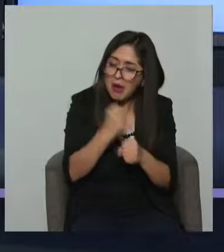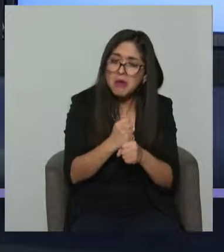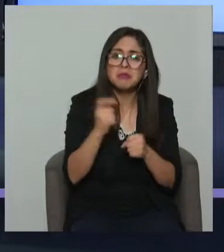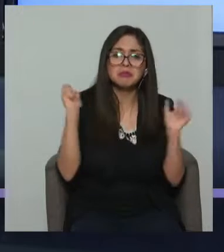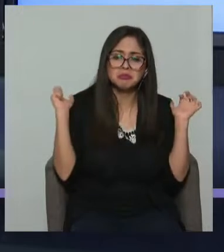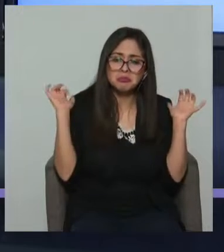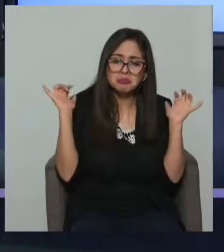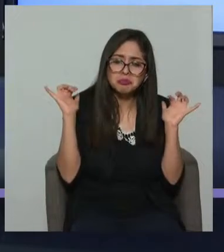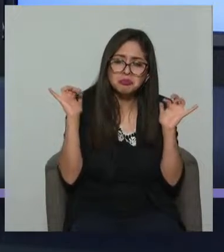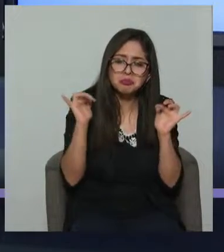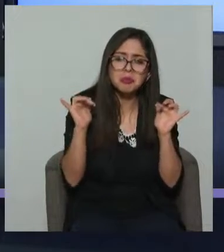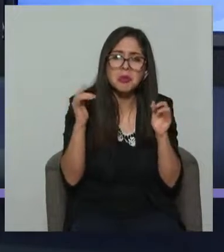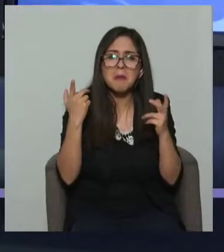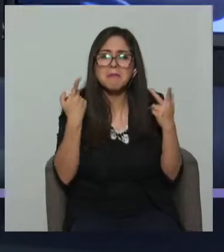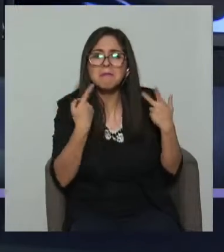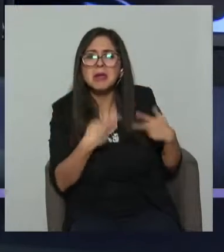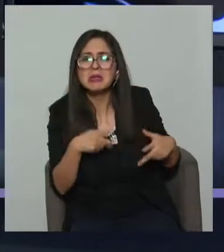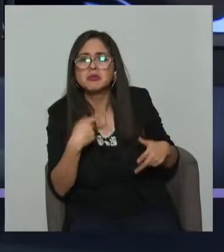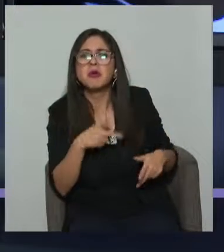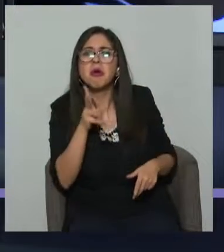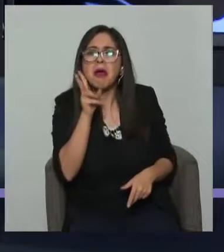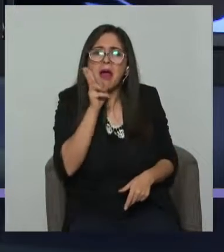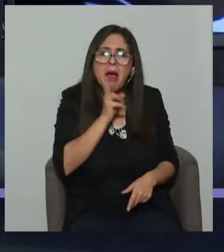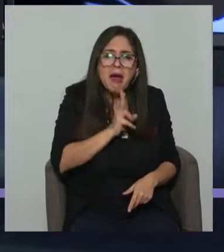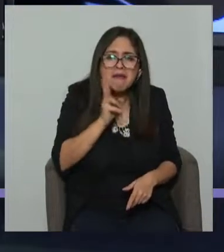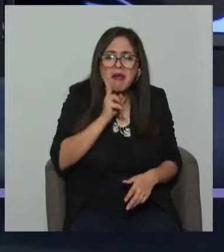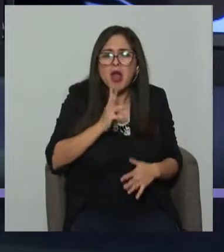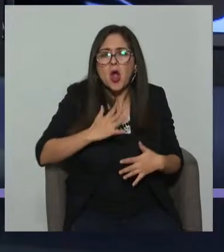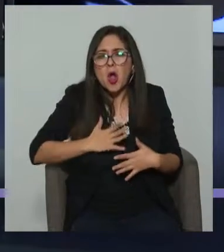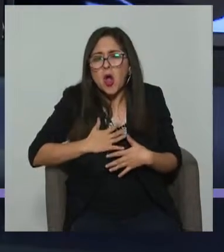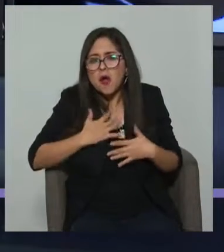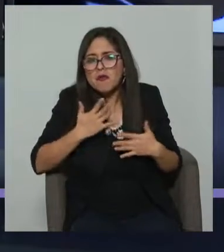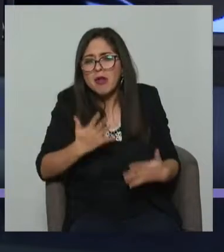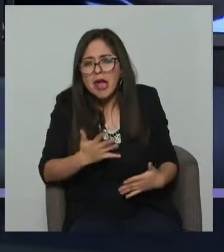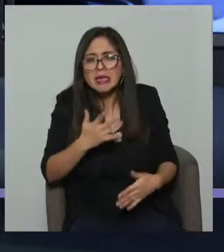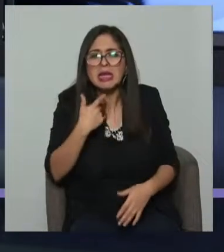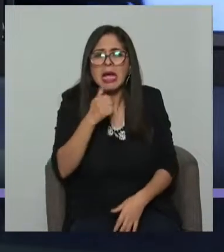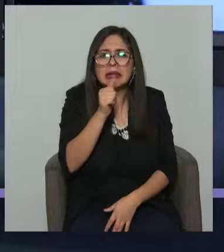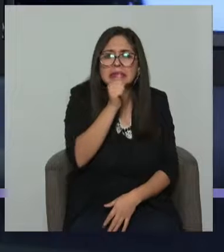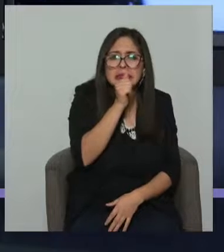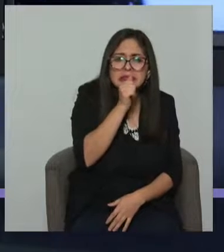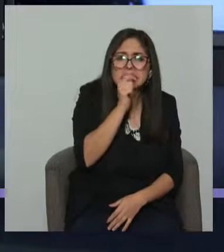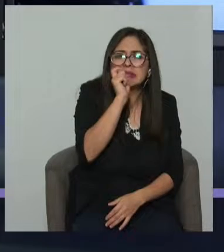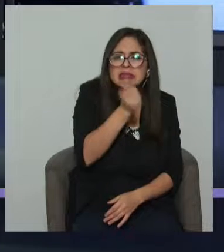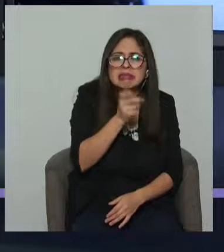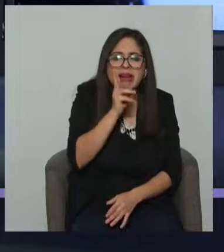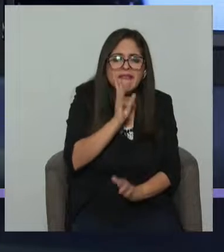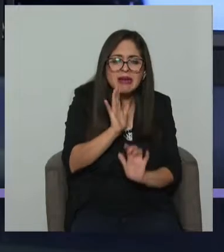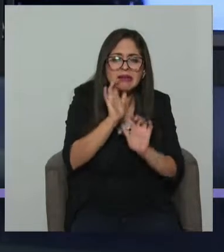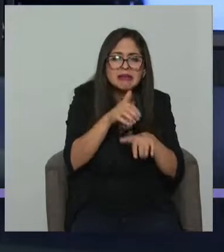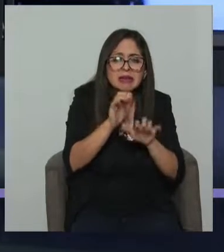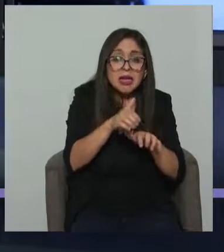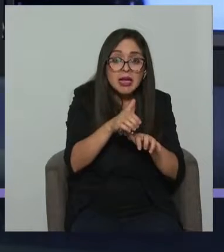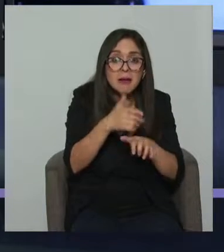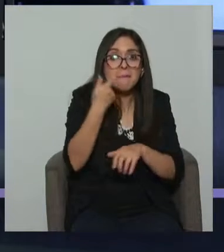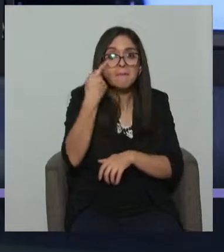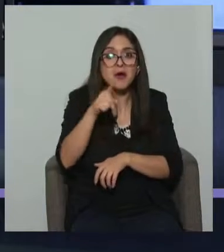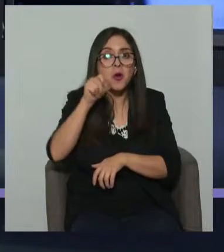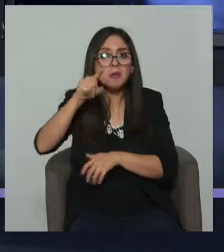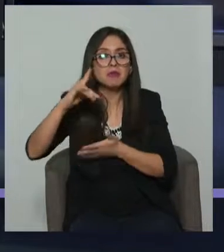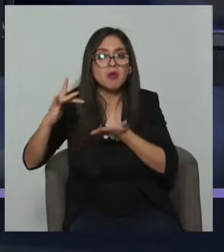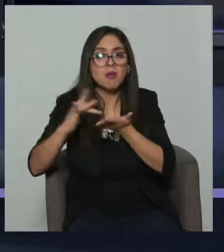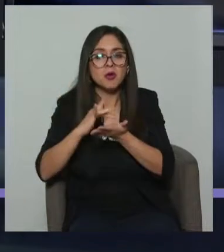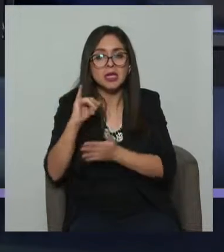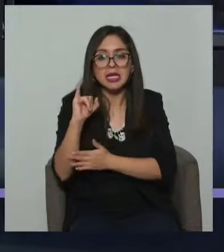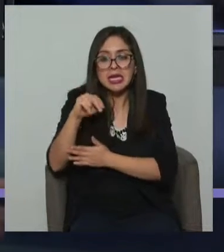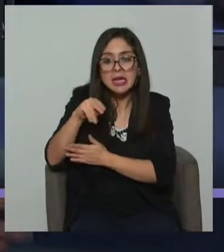gente que confiaba, que se inscribía, pero esto ha ido creciendo gracias al apoyo también del IMBA y del ISSSTE,